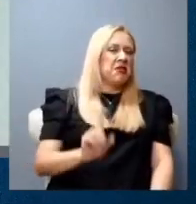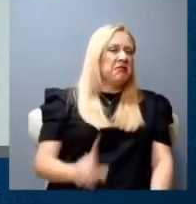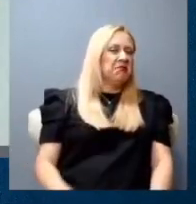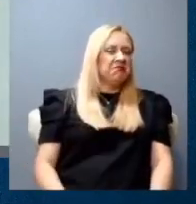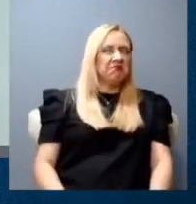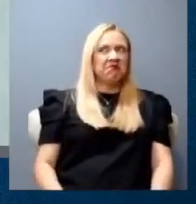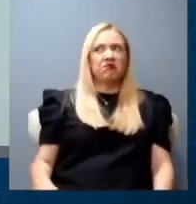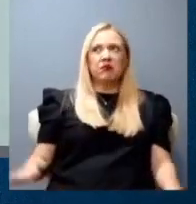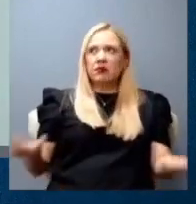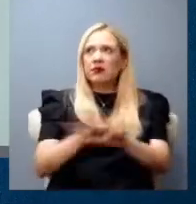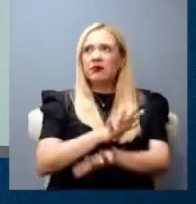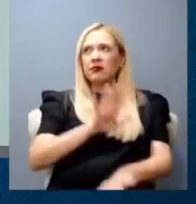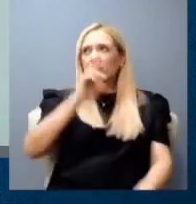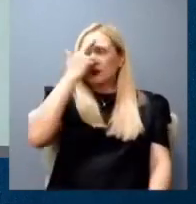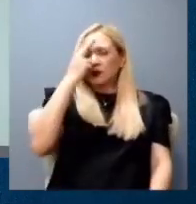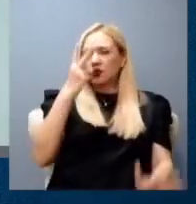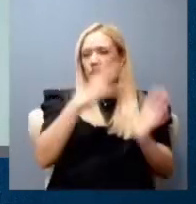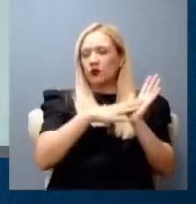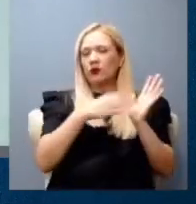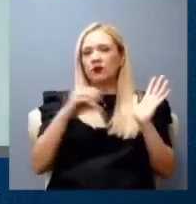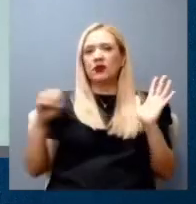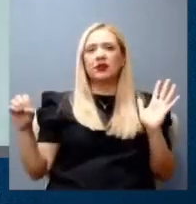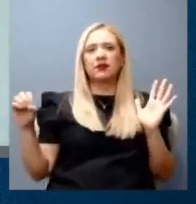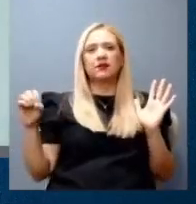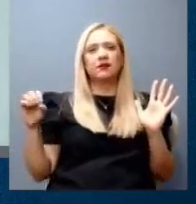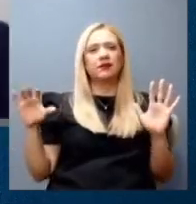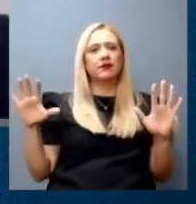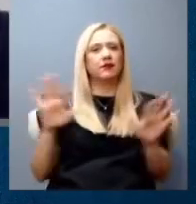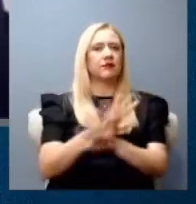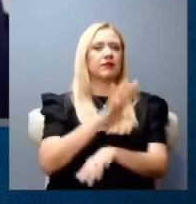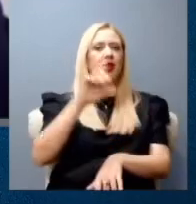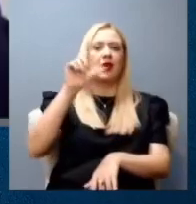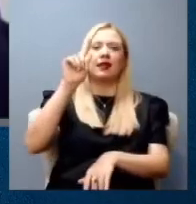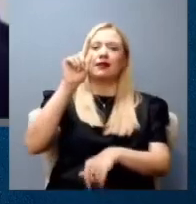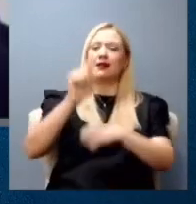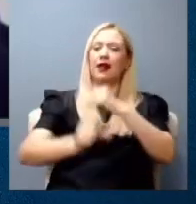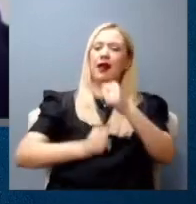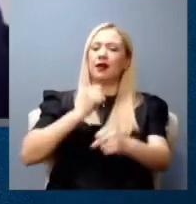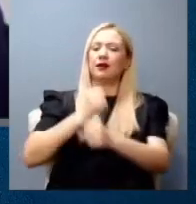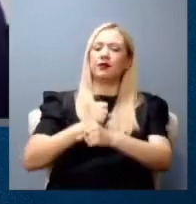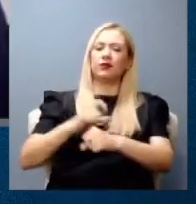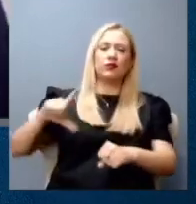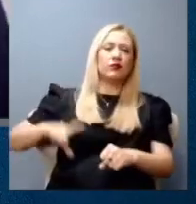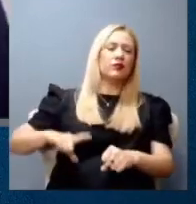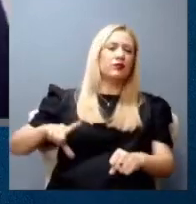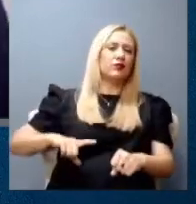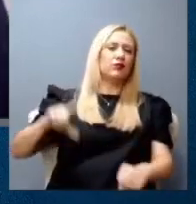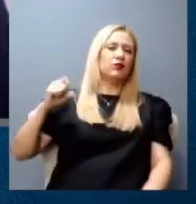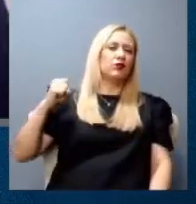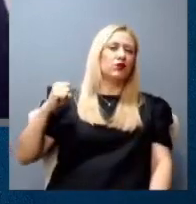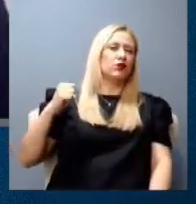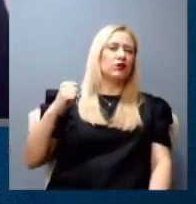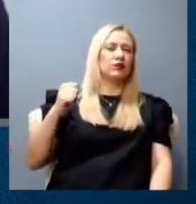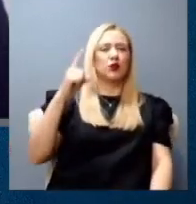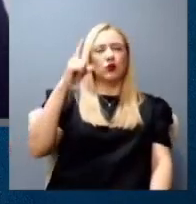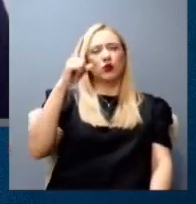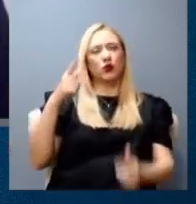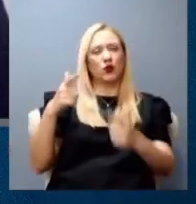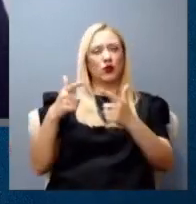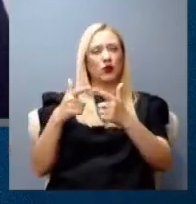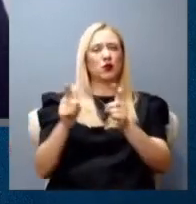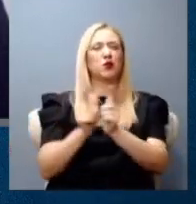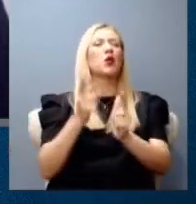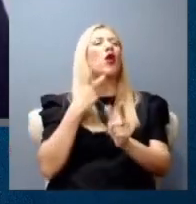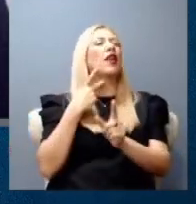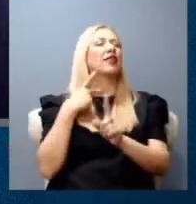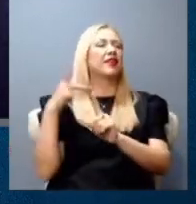cambio político en el año 2000 de 70 años de gobierno de un solo partido representaba